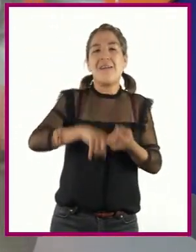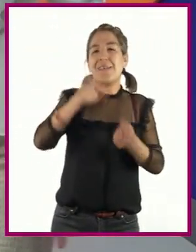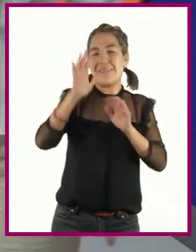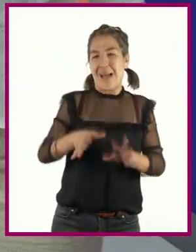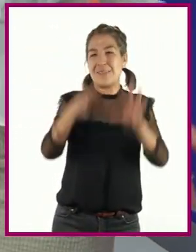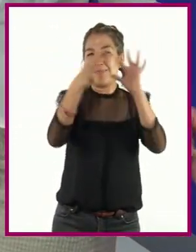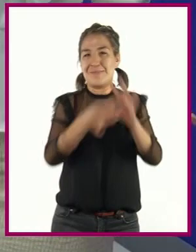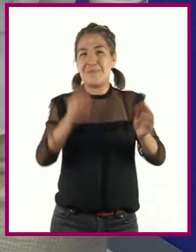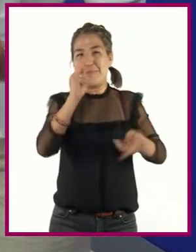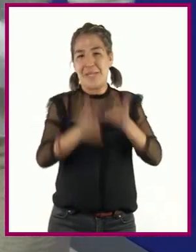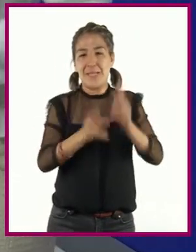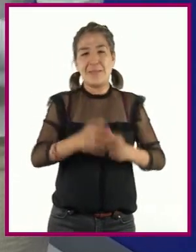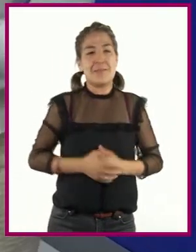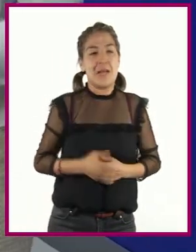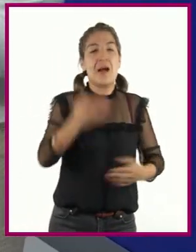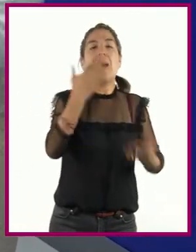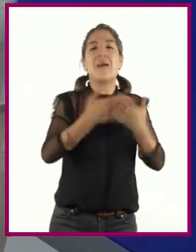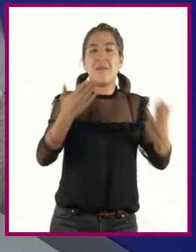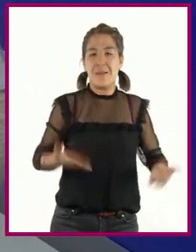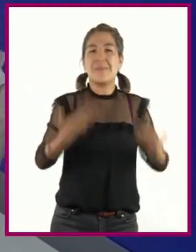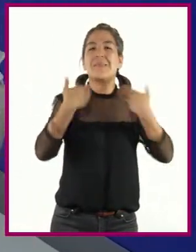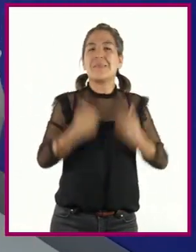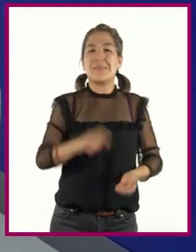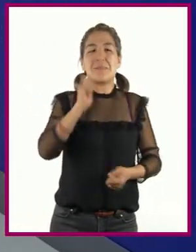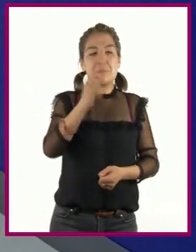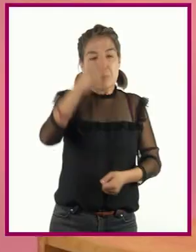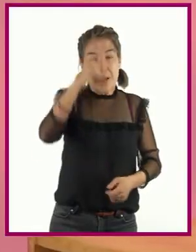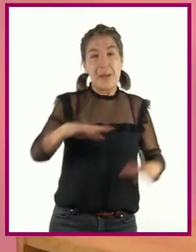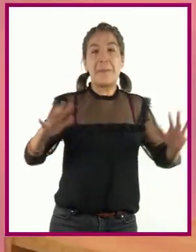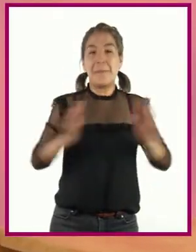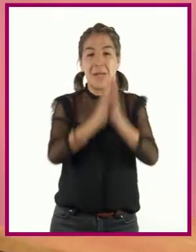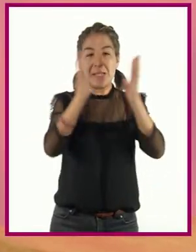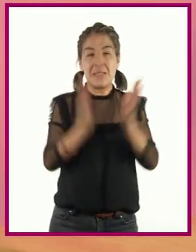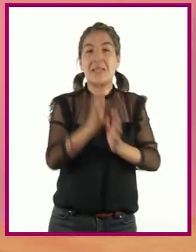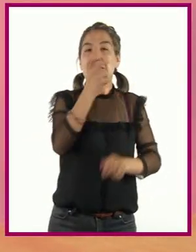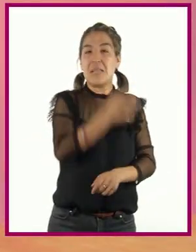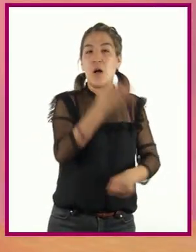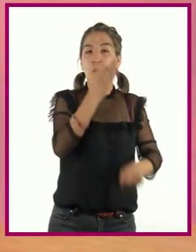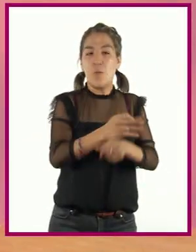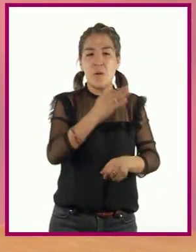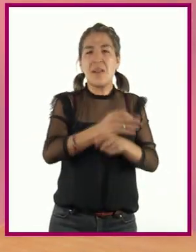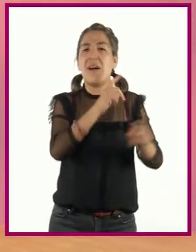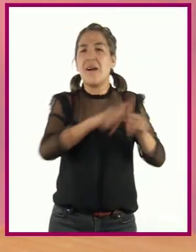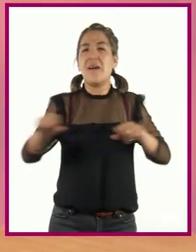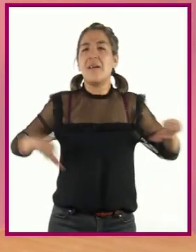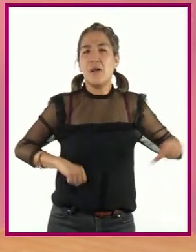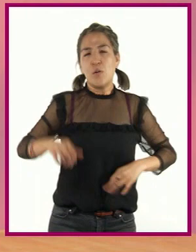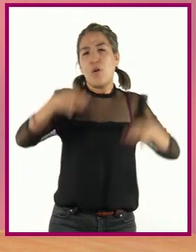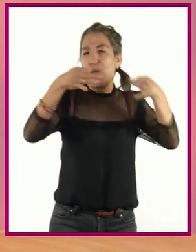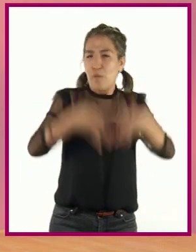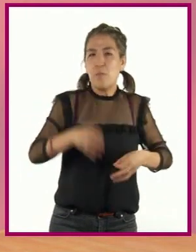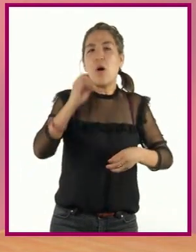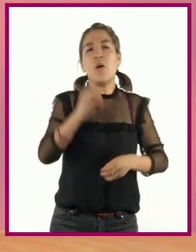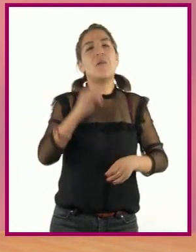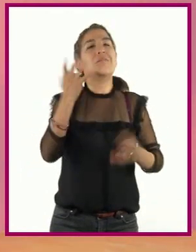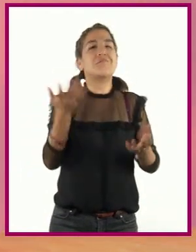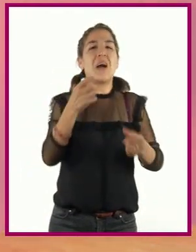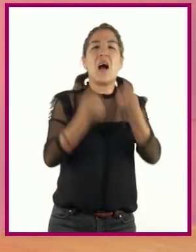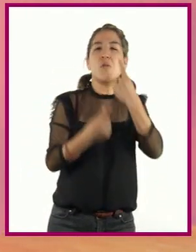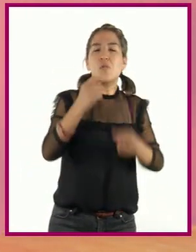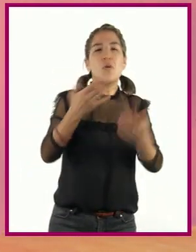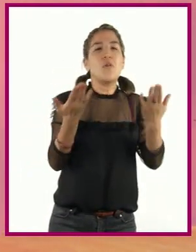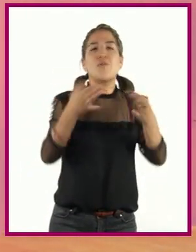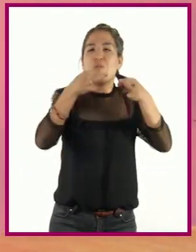hemos platicado. Ahora comprendo que para participar en este tipo de eventos, ya sea formales o informales,